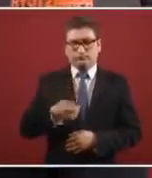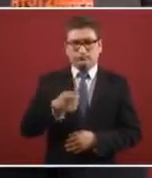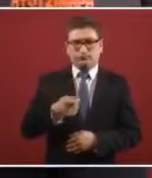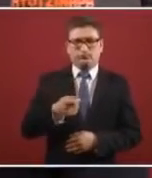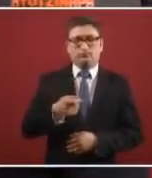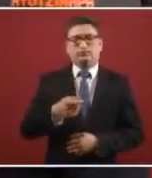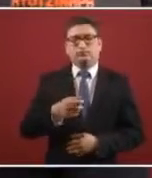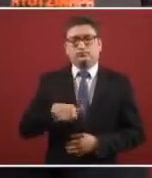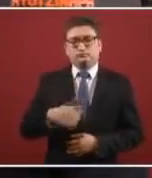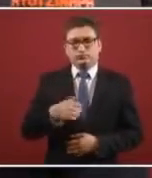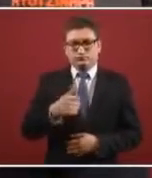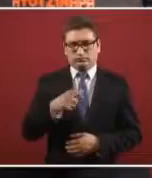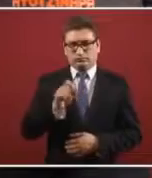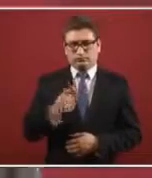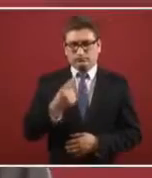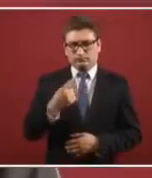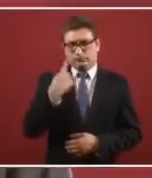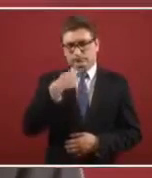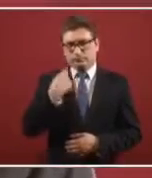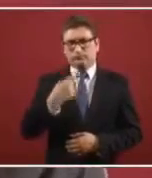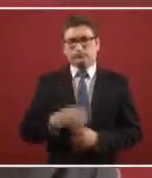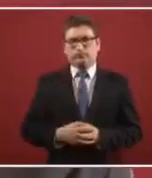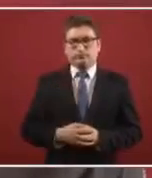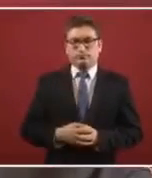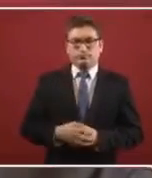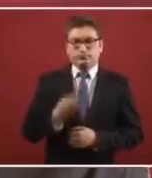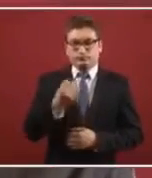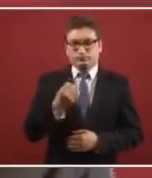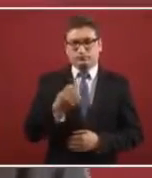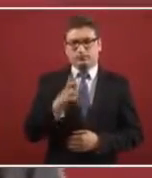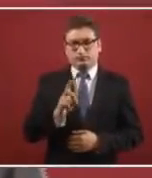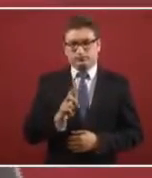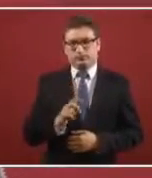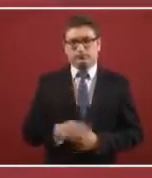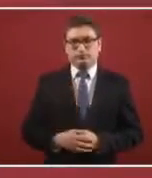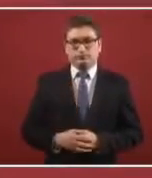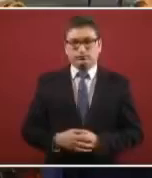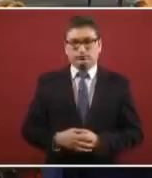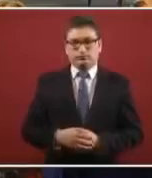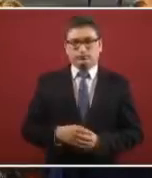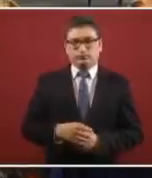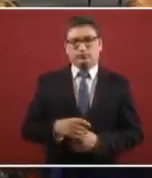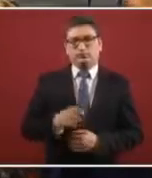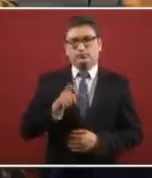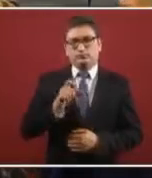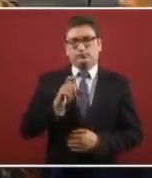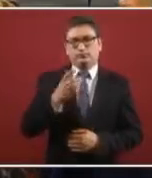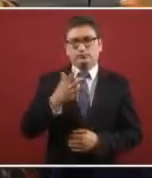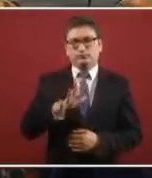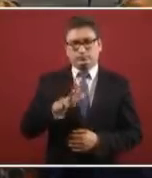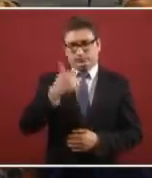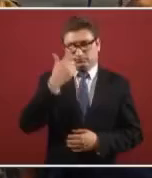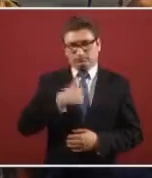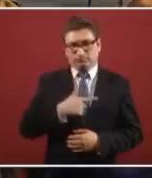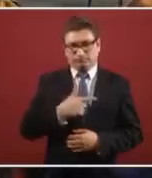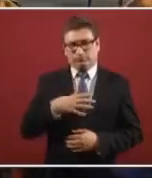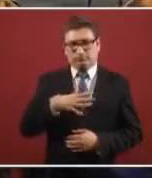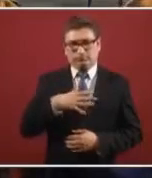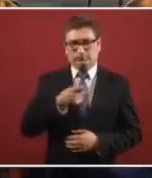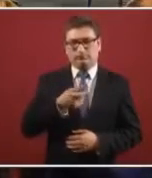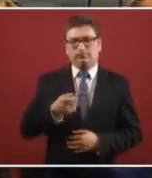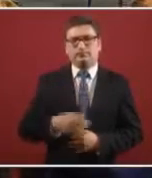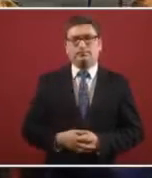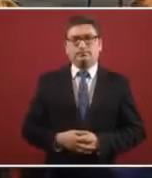de 21, televisión a las at 21 horas y 1930, en Canal and 14 Univision is a las 2100, 22 horas. and Channel Agradecemos, por 14 at supuesto, la